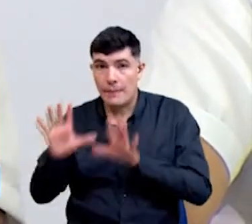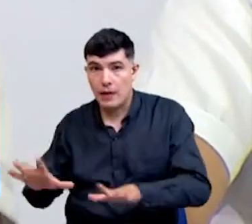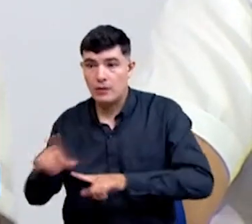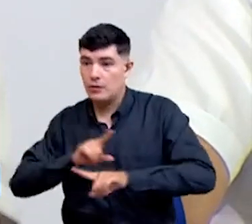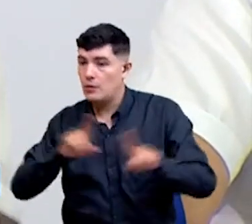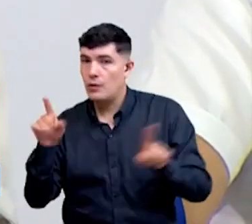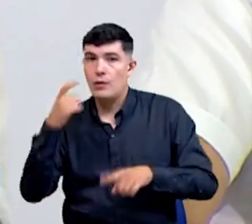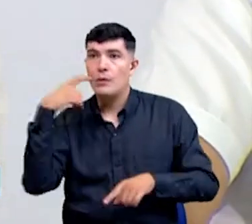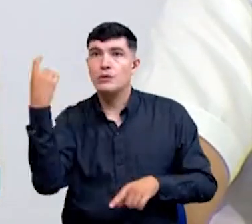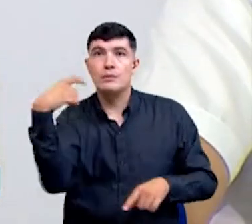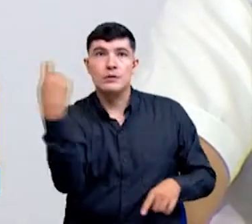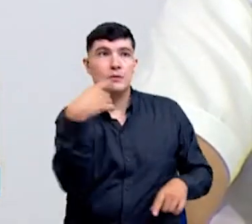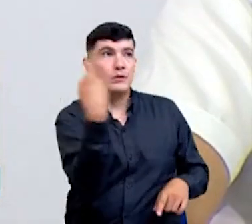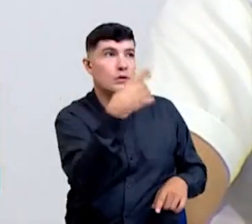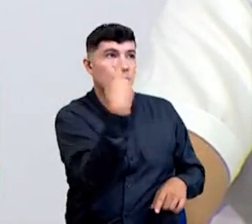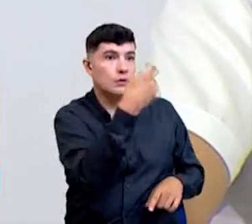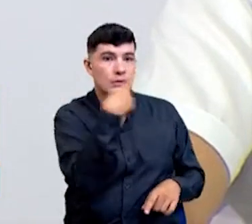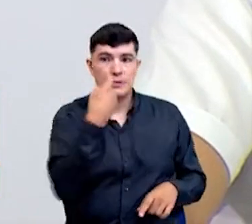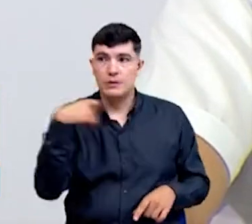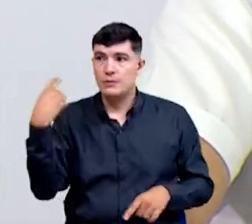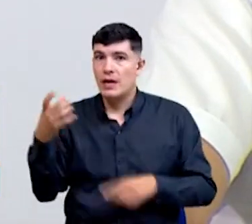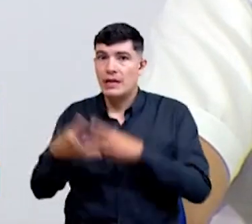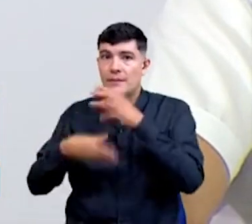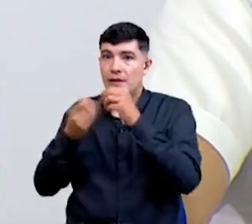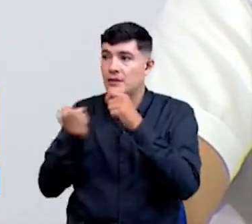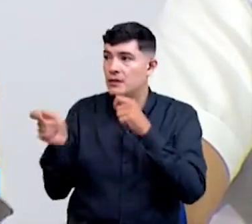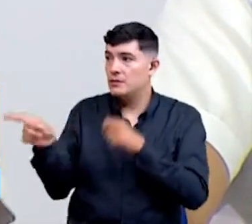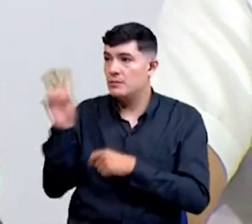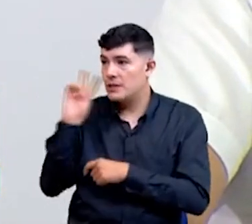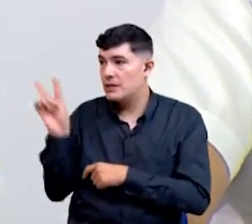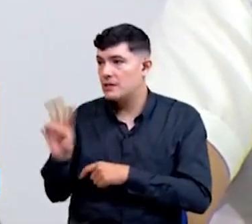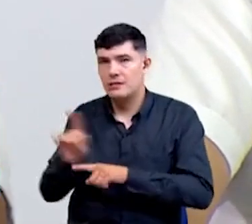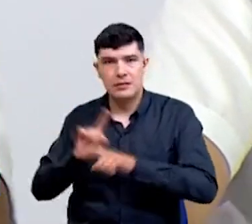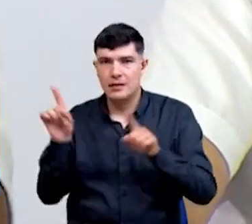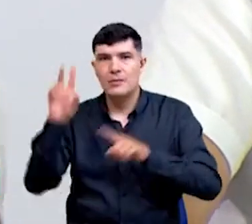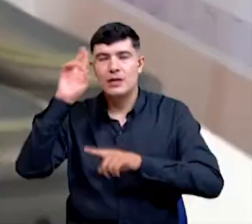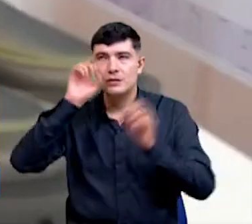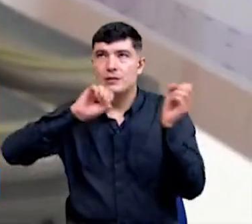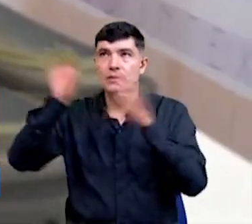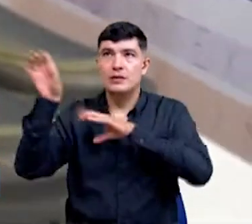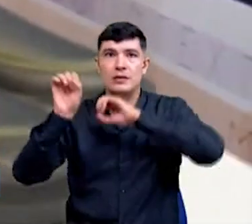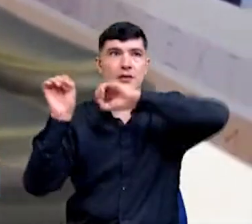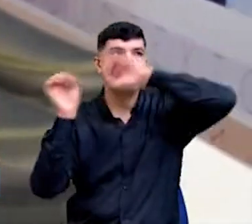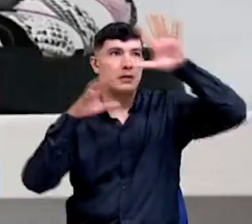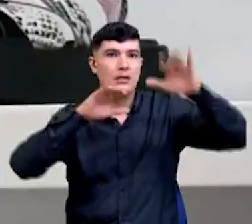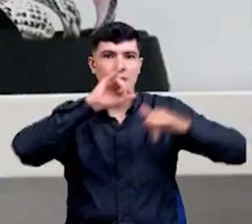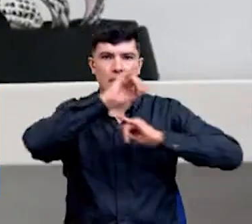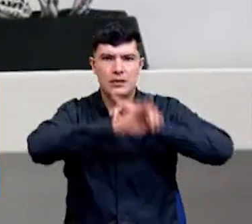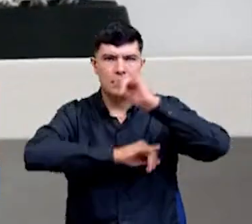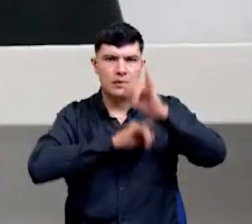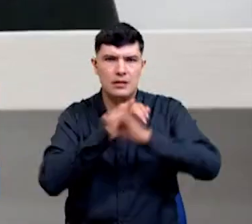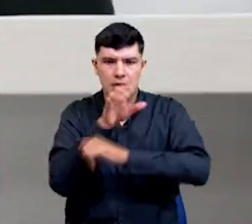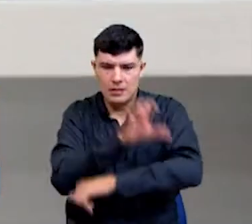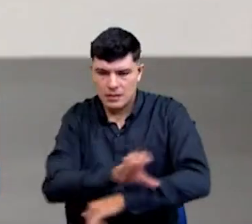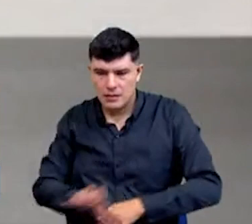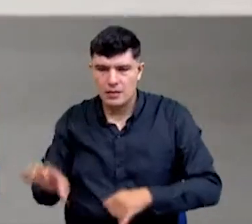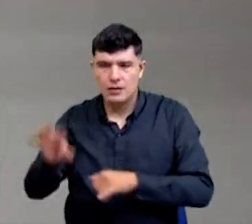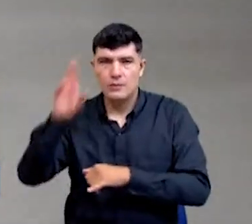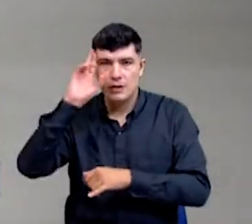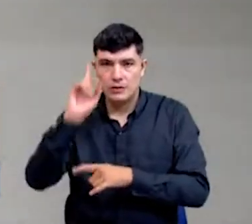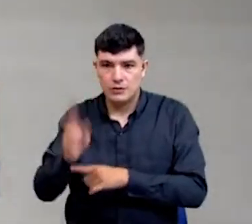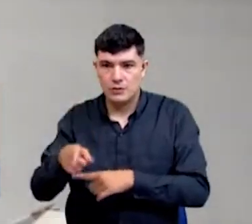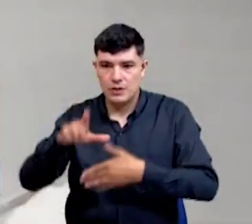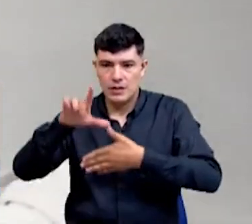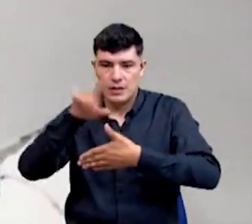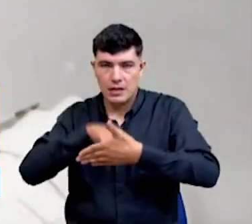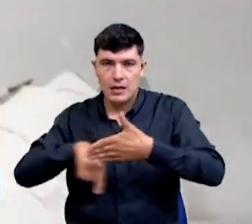buscando otros mercados aparte del mercado venezolano Entonces nosotros vimos que es una zona de frontera estratégica en Latinoamérica